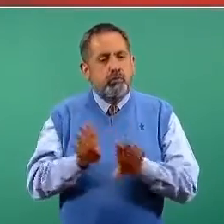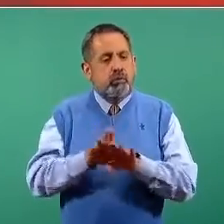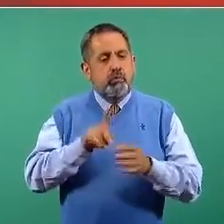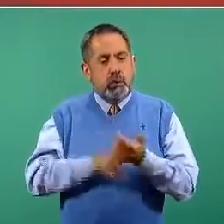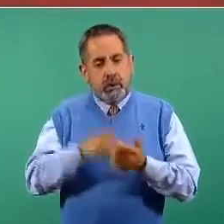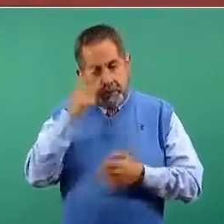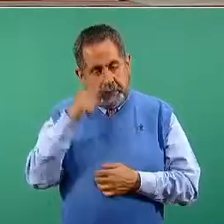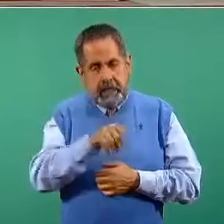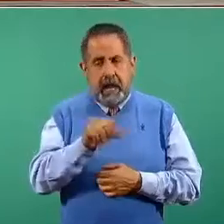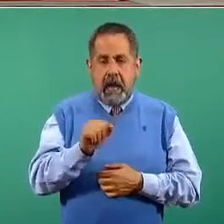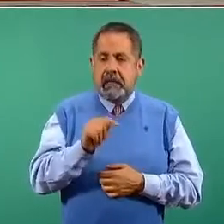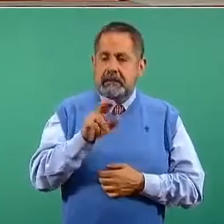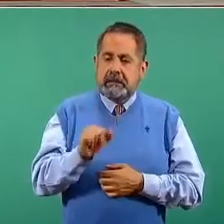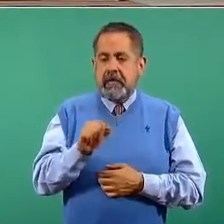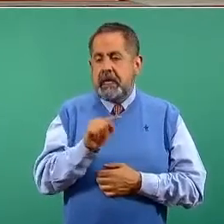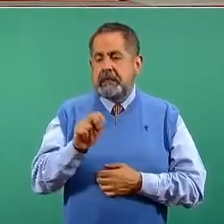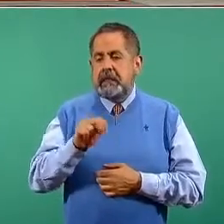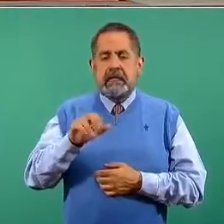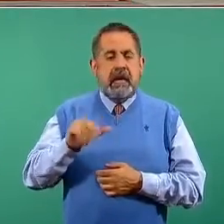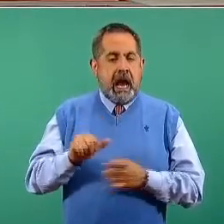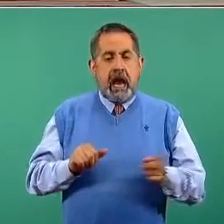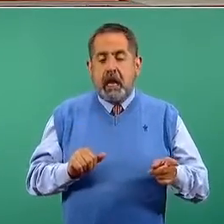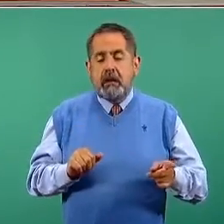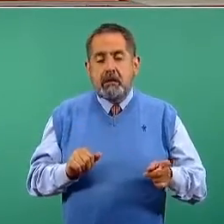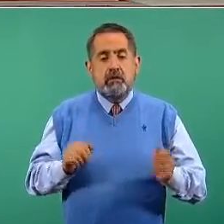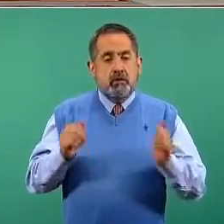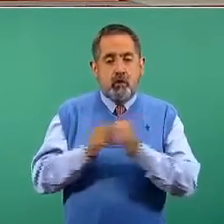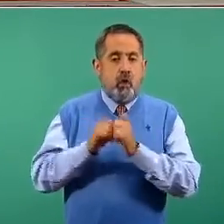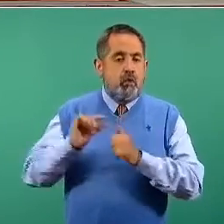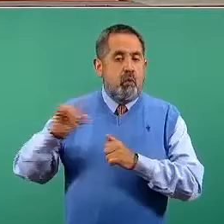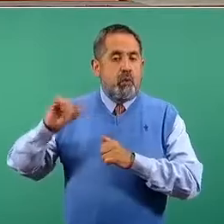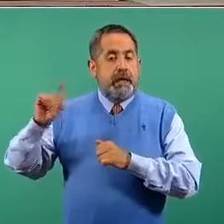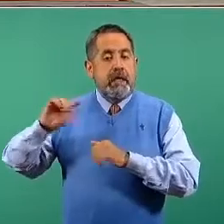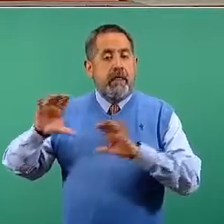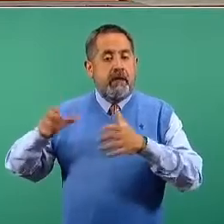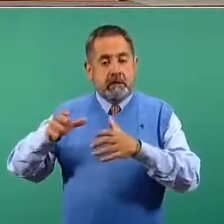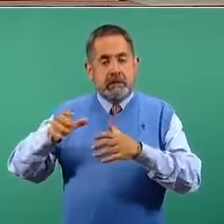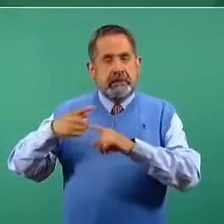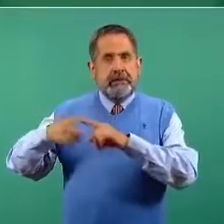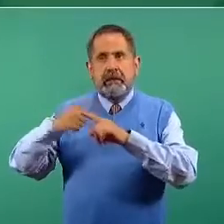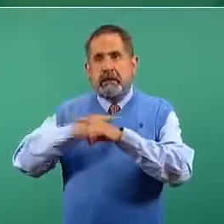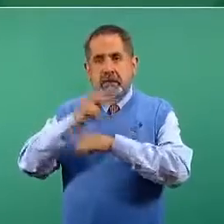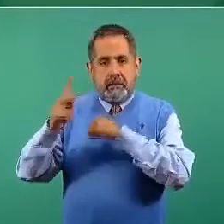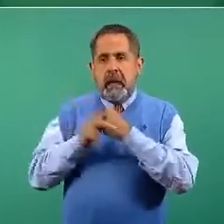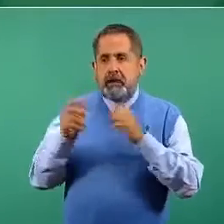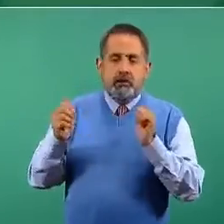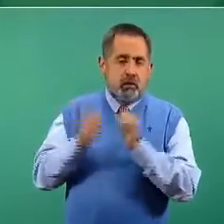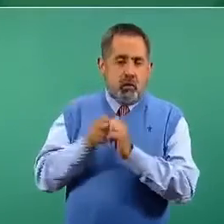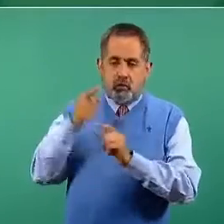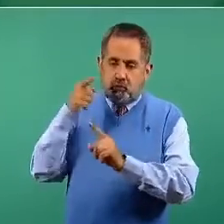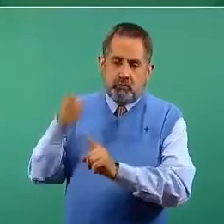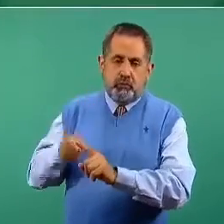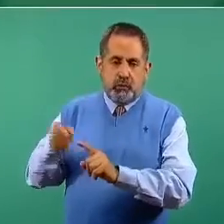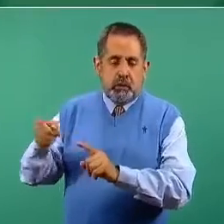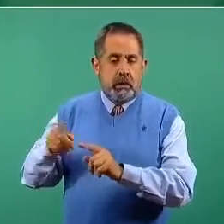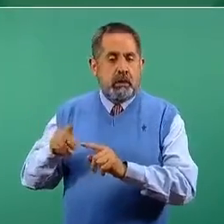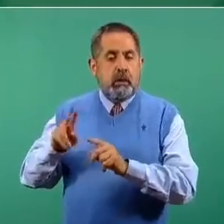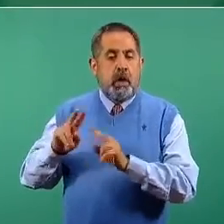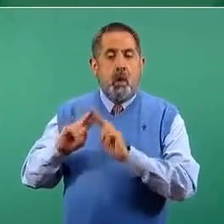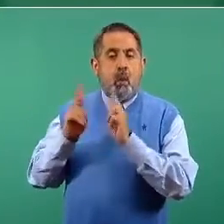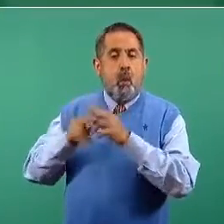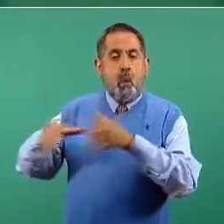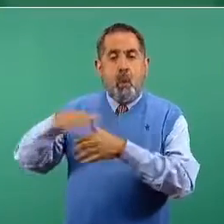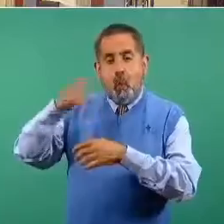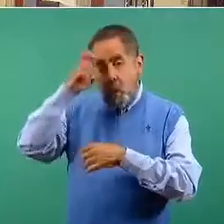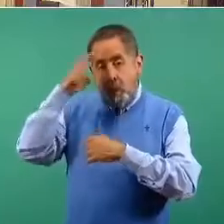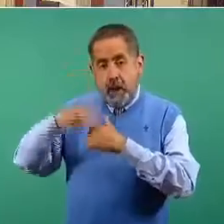hace AstraZeneca en conjunto con las autoridades sanitarias de los distintos países, en particular de la región